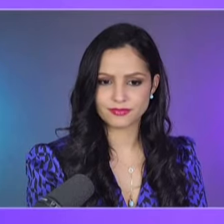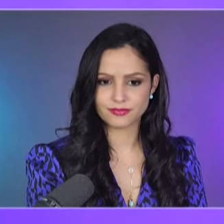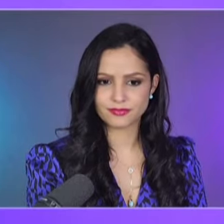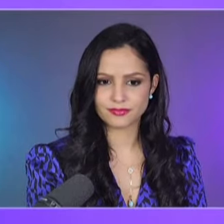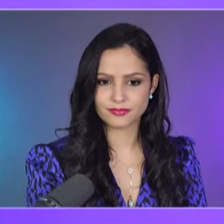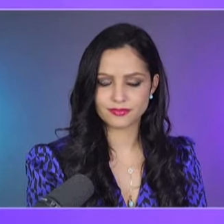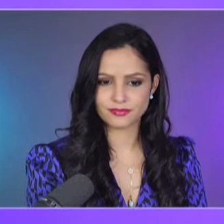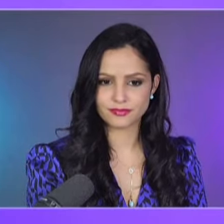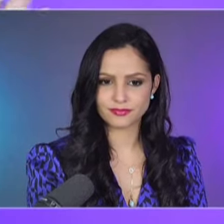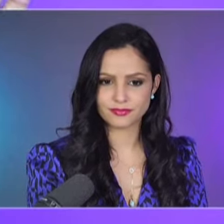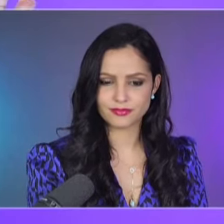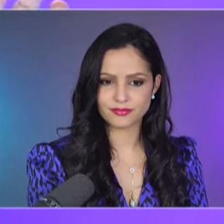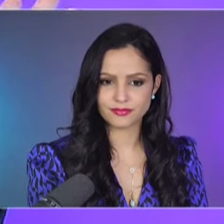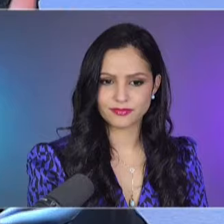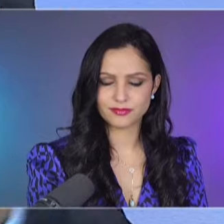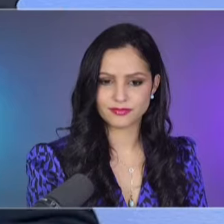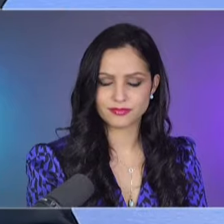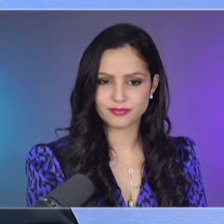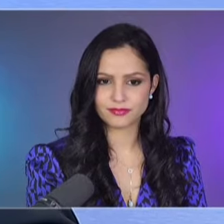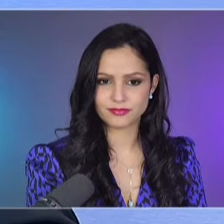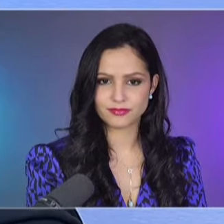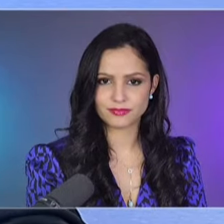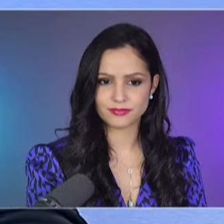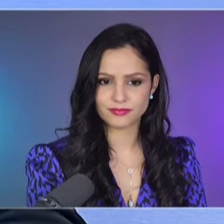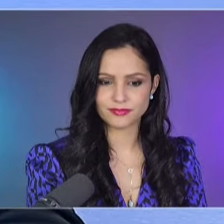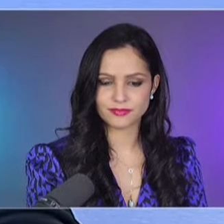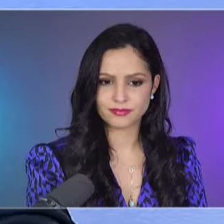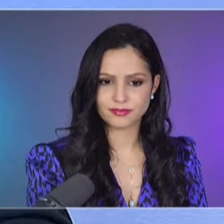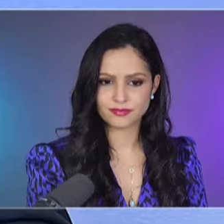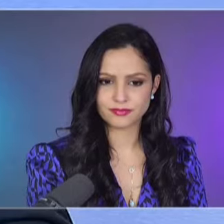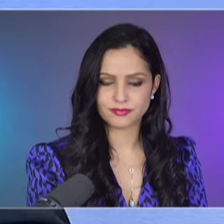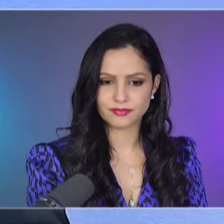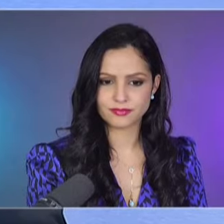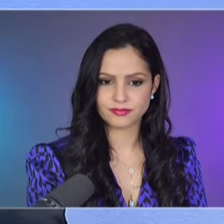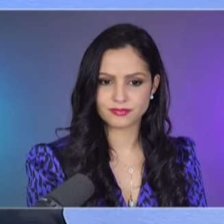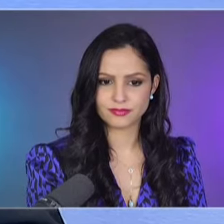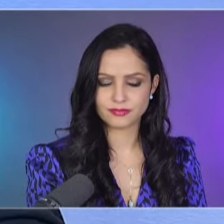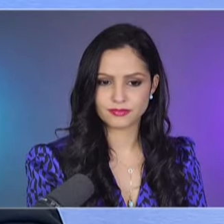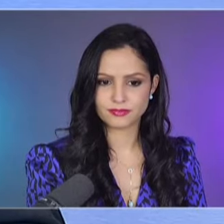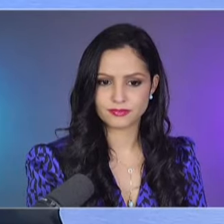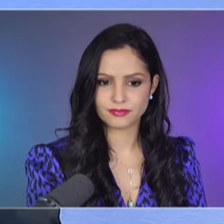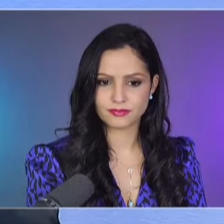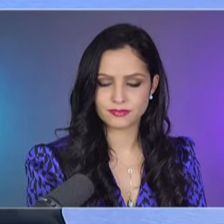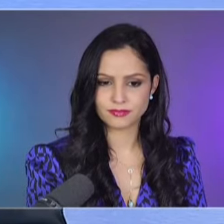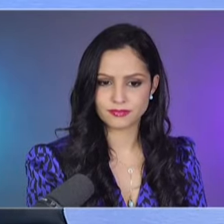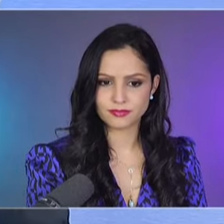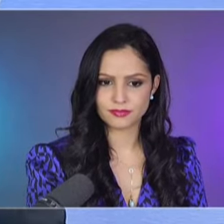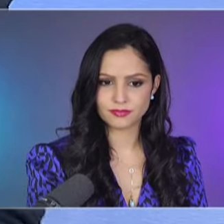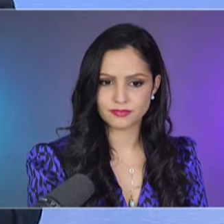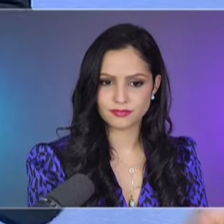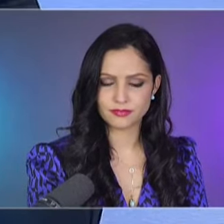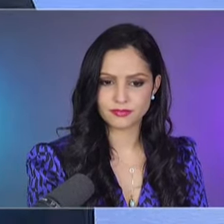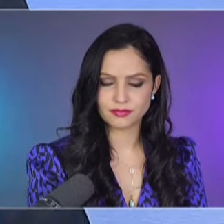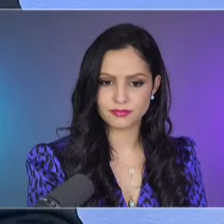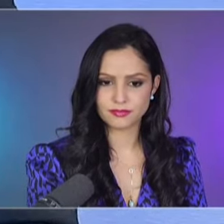popular, habilitados para votar el pasado domingo, 18 de febrero, solamente un 20% apoyó a este gobierno, un 21%. Claro,